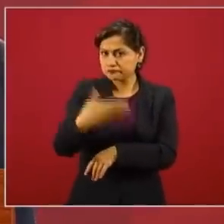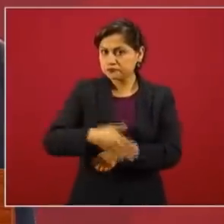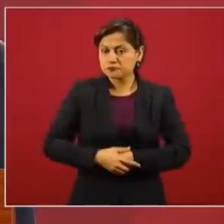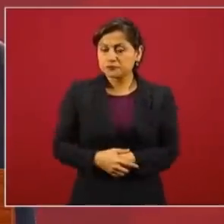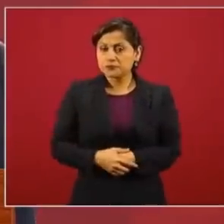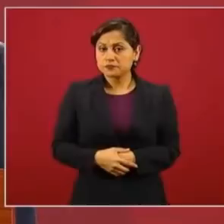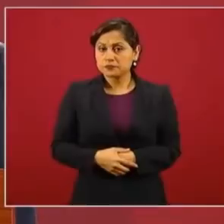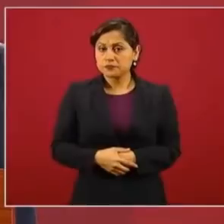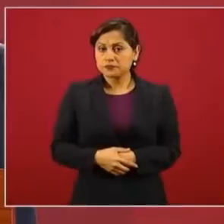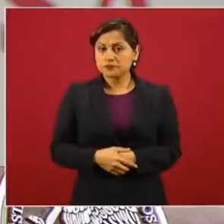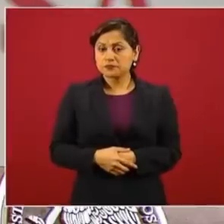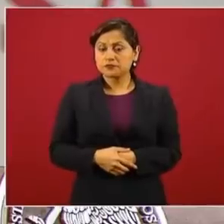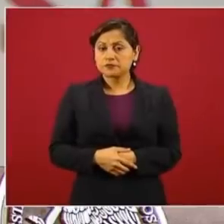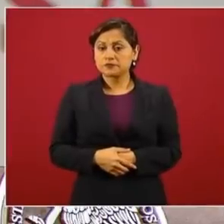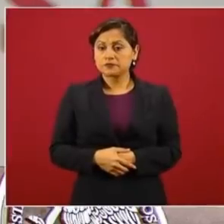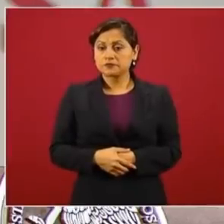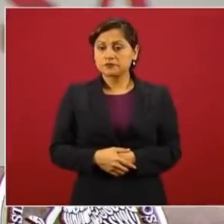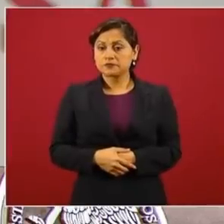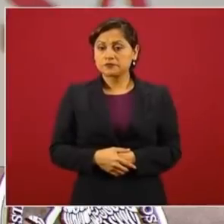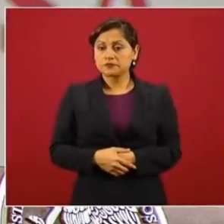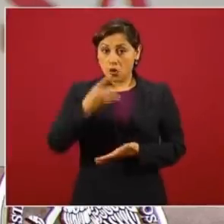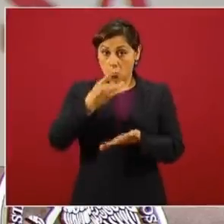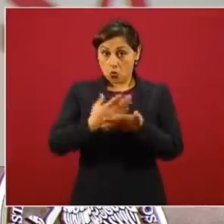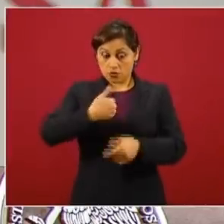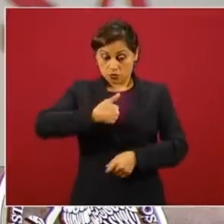No solo es el Ejecutivo,